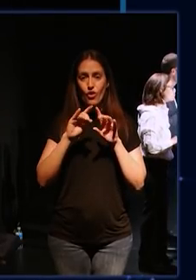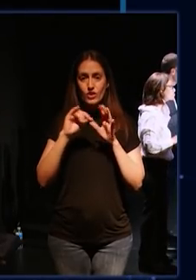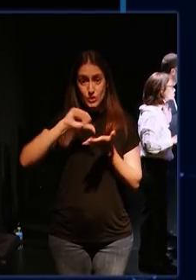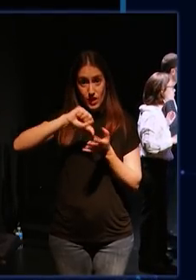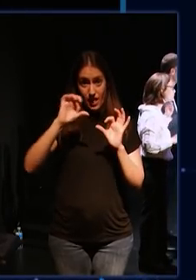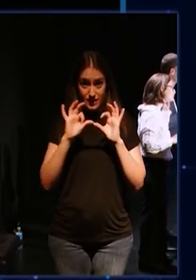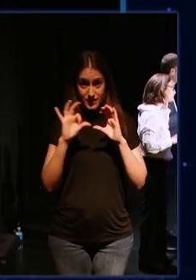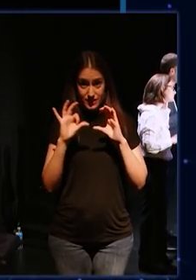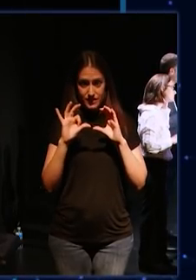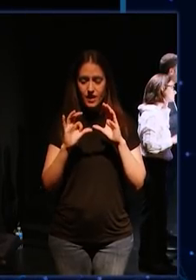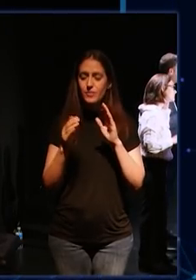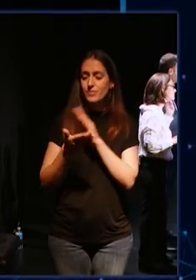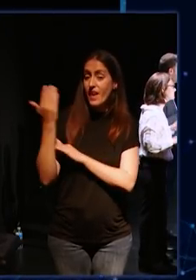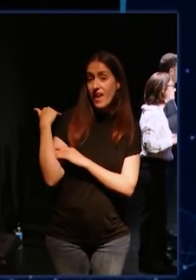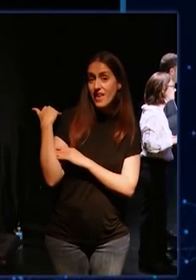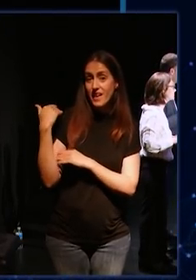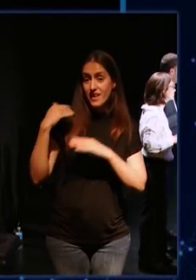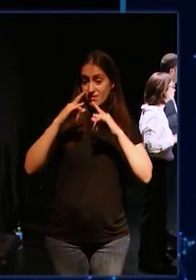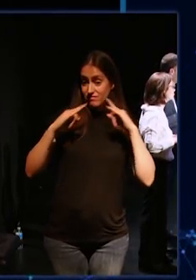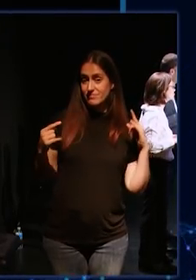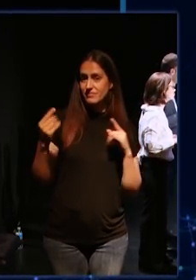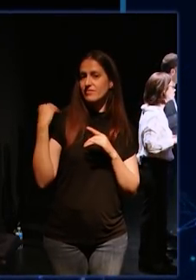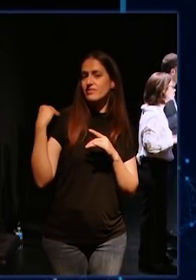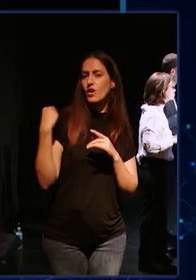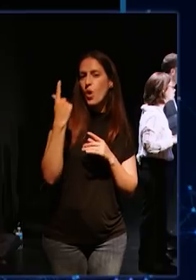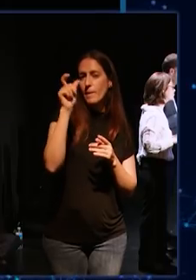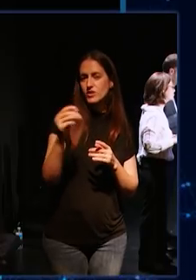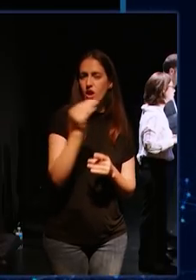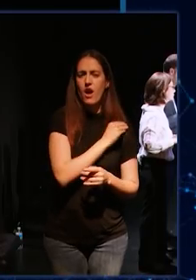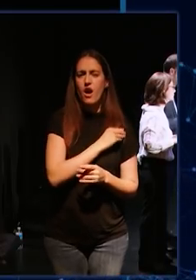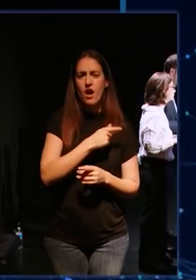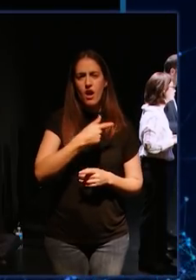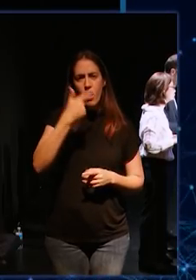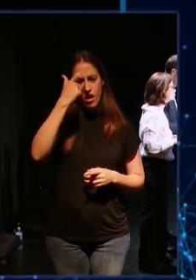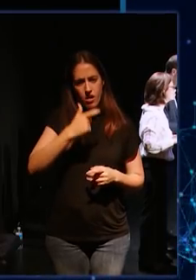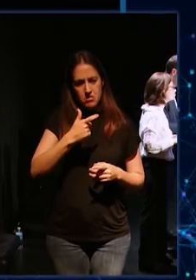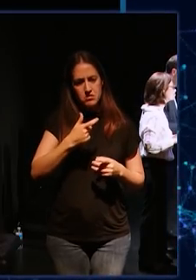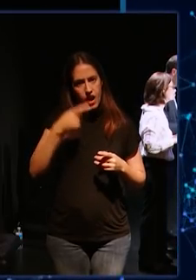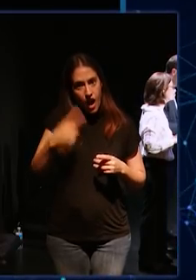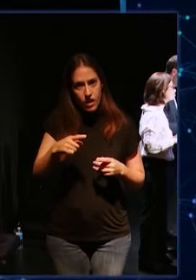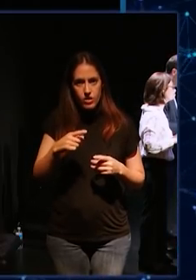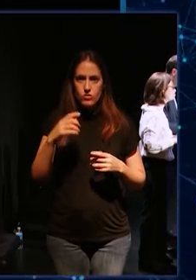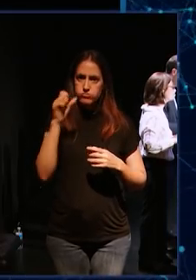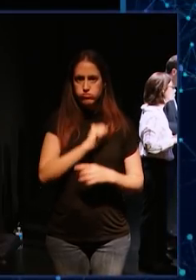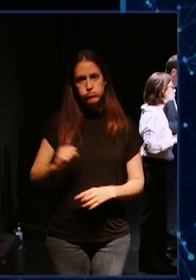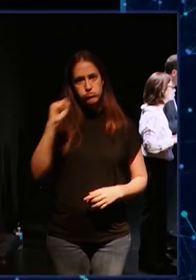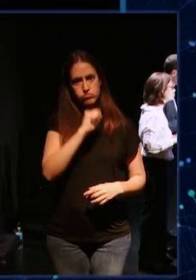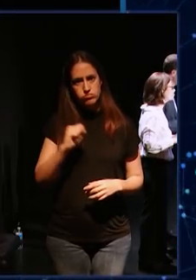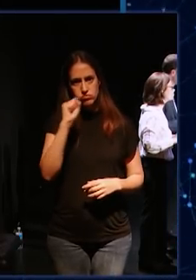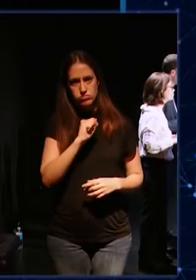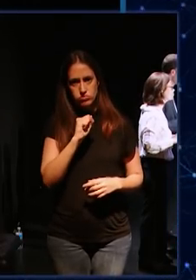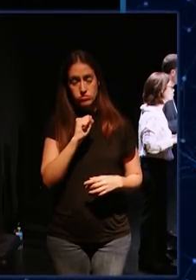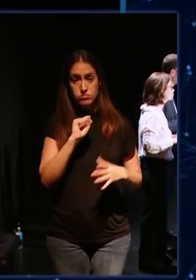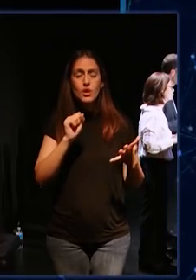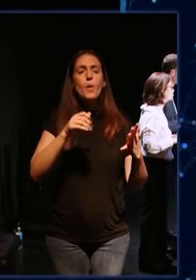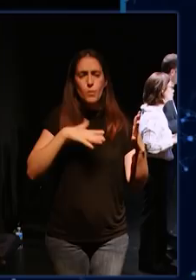una carpa se nos acercó una persona y nos dijo qué bueno que existáis. Y creo que sí, que quizá alguien no piensa